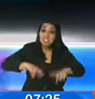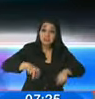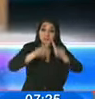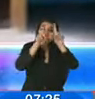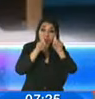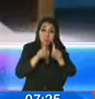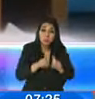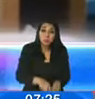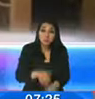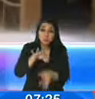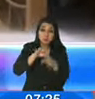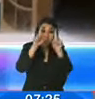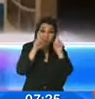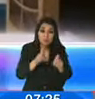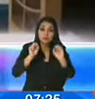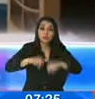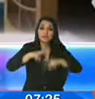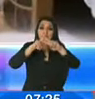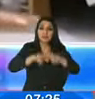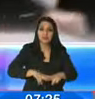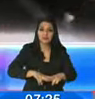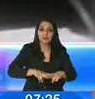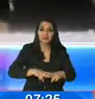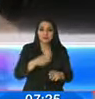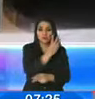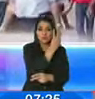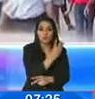de la consulta popular, los pueden revisar en nuestra página web